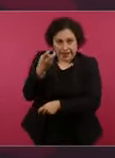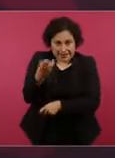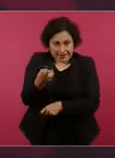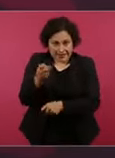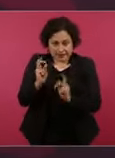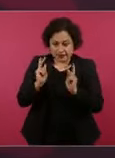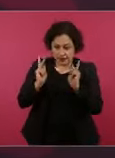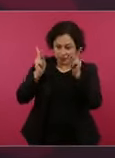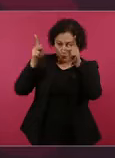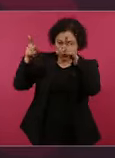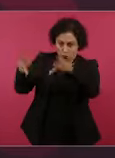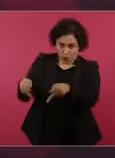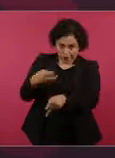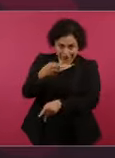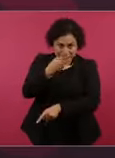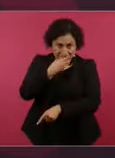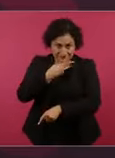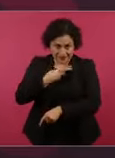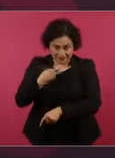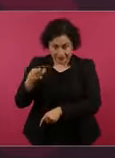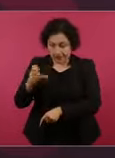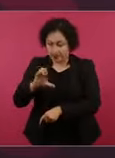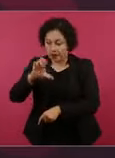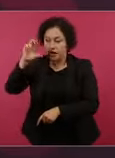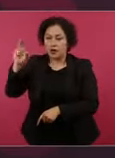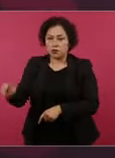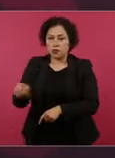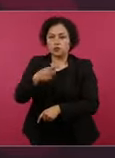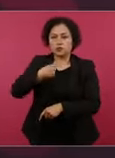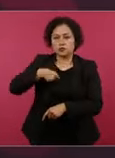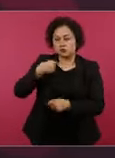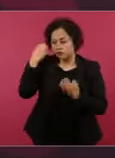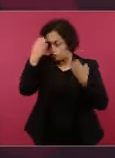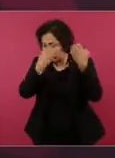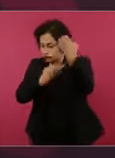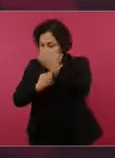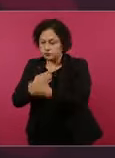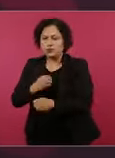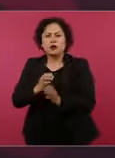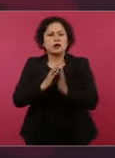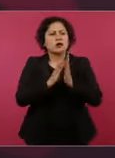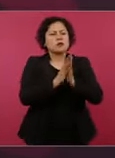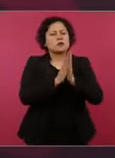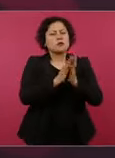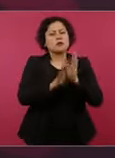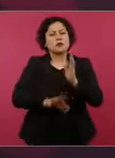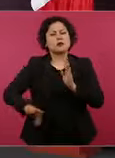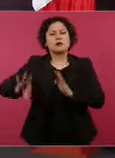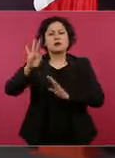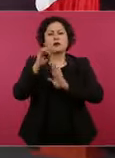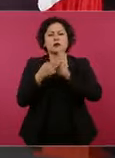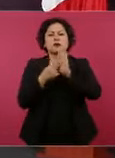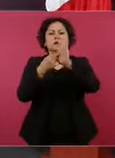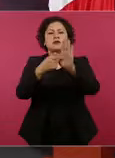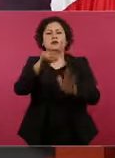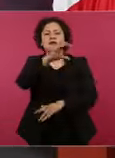puente de Cancún. ¿No pones la foto del puente?